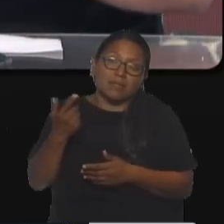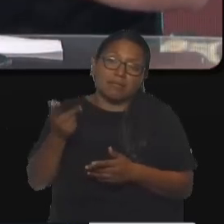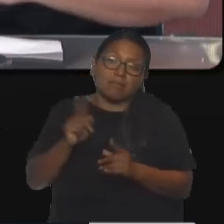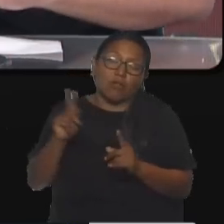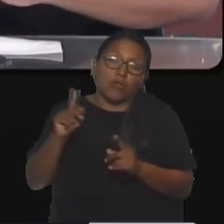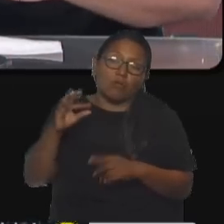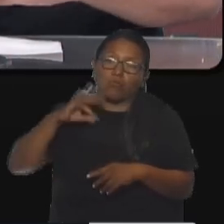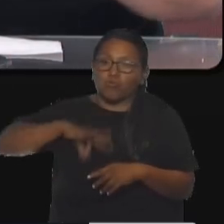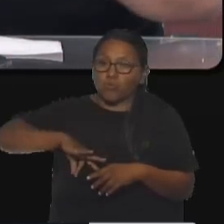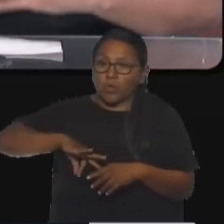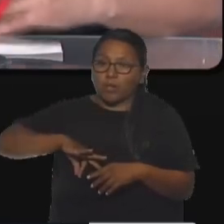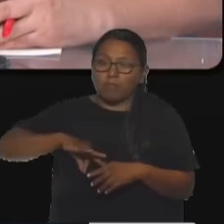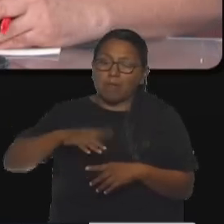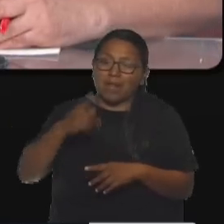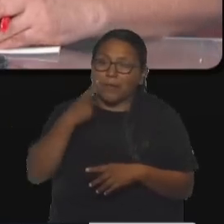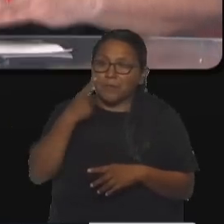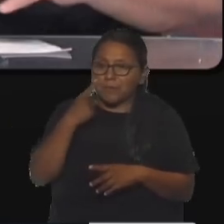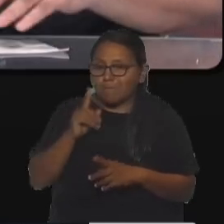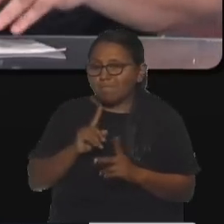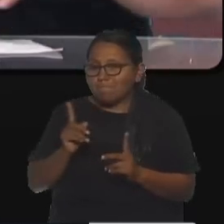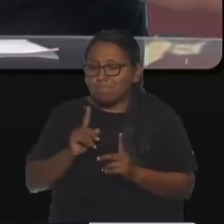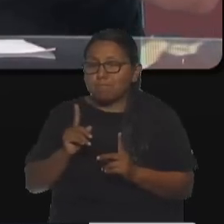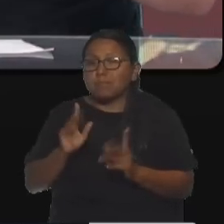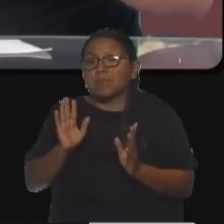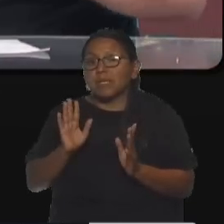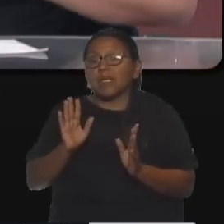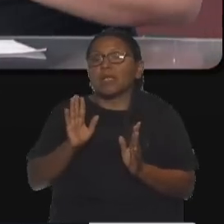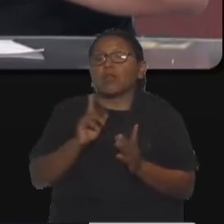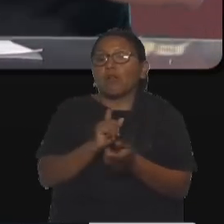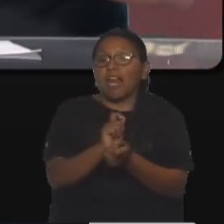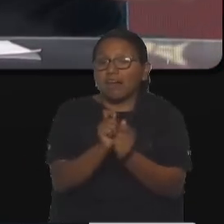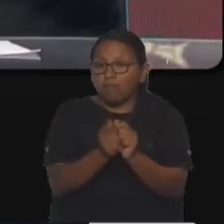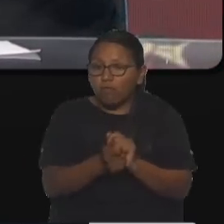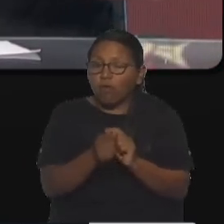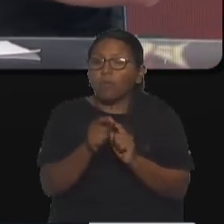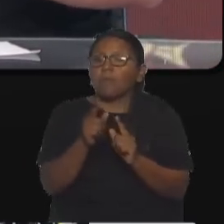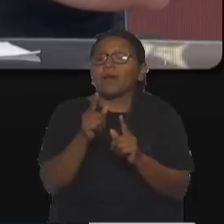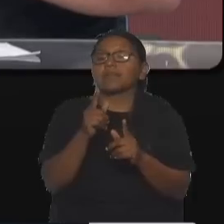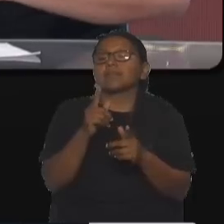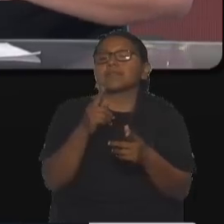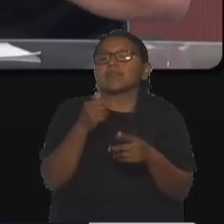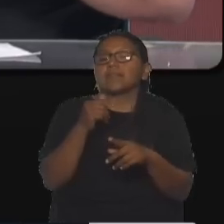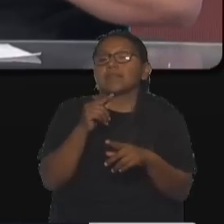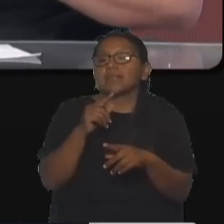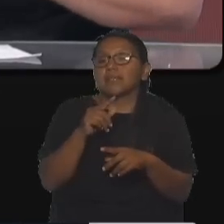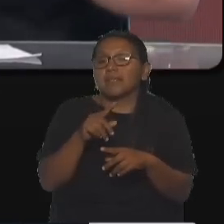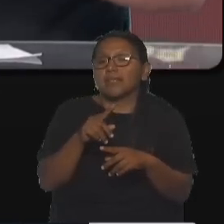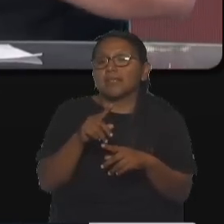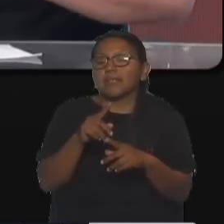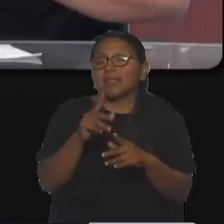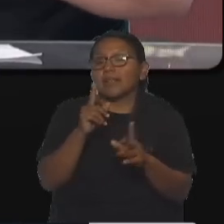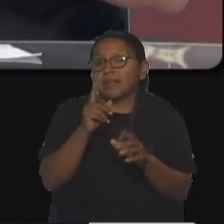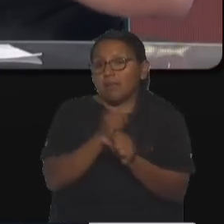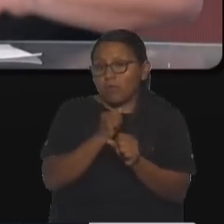un salario que dé para vivir, pero la derogación o más bien reforma